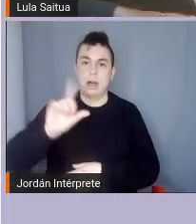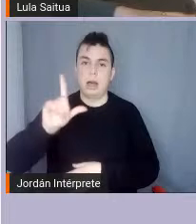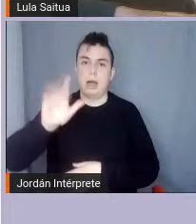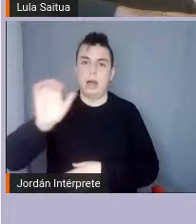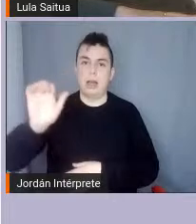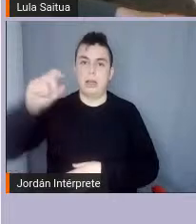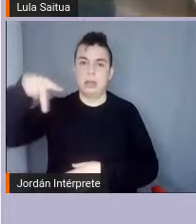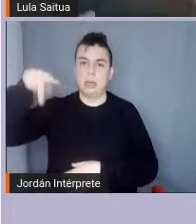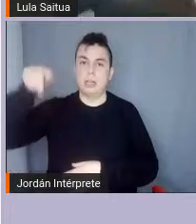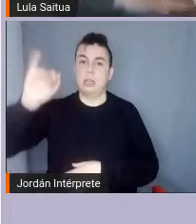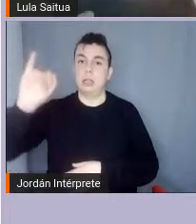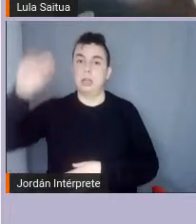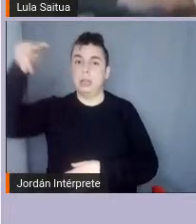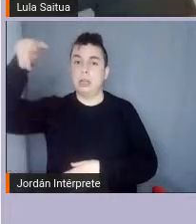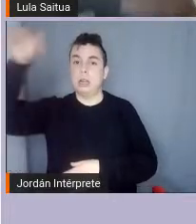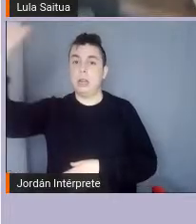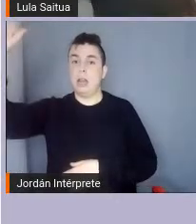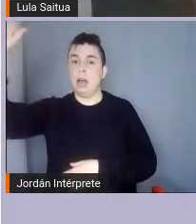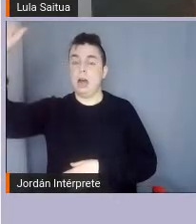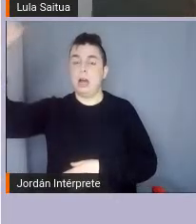Paula,